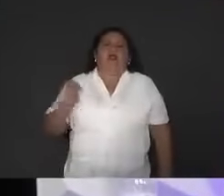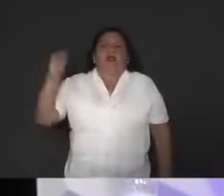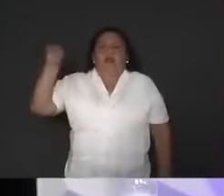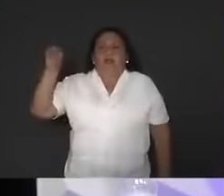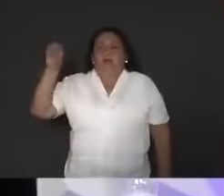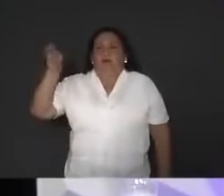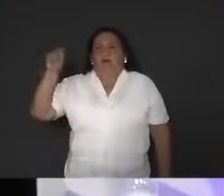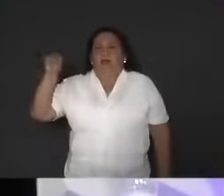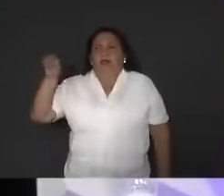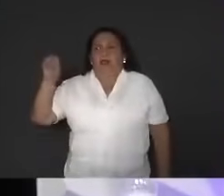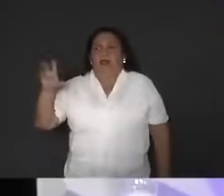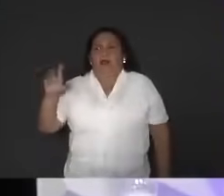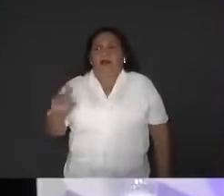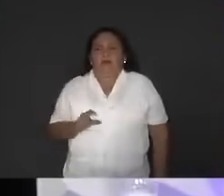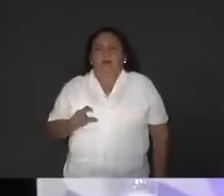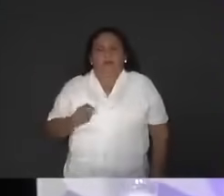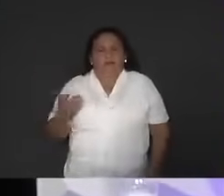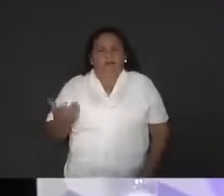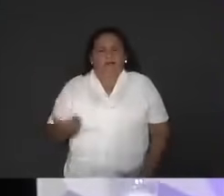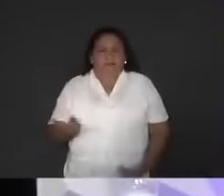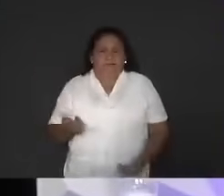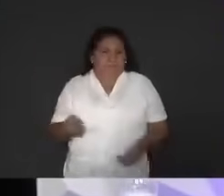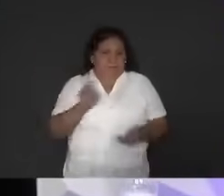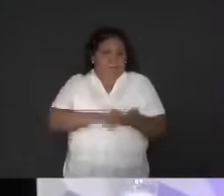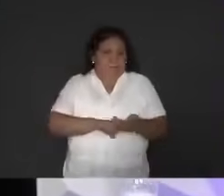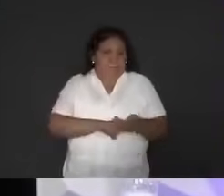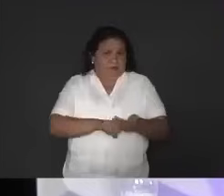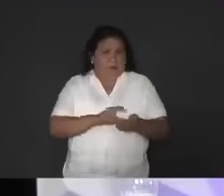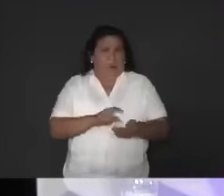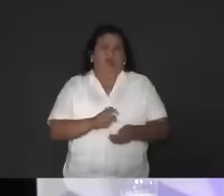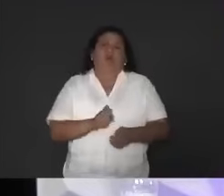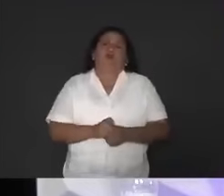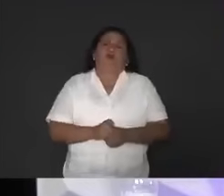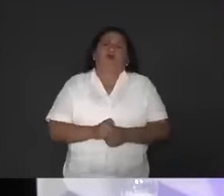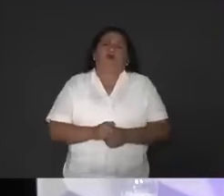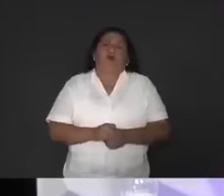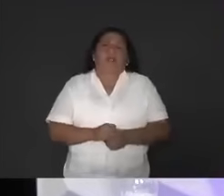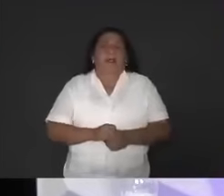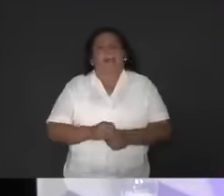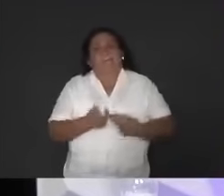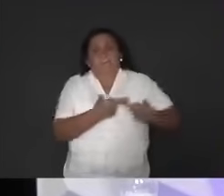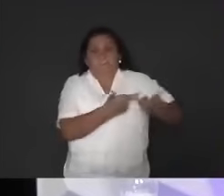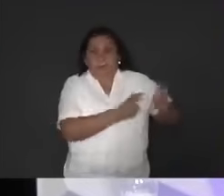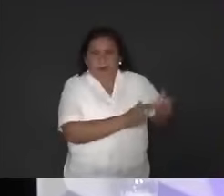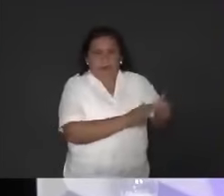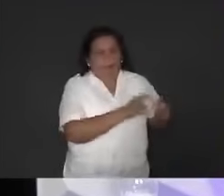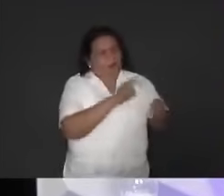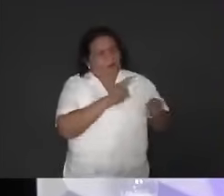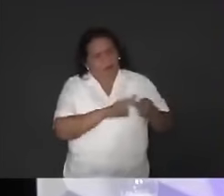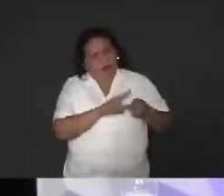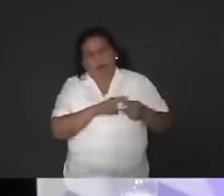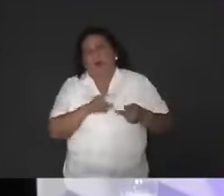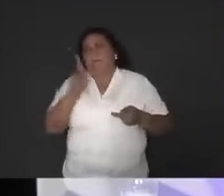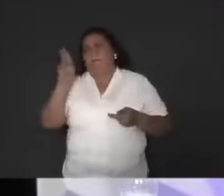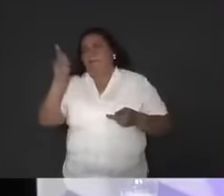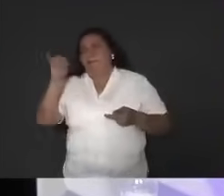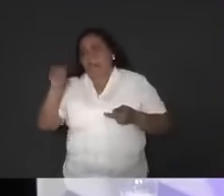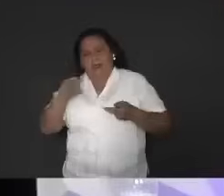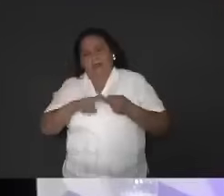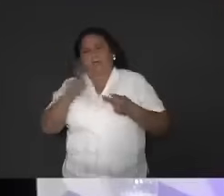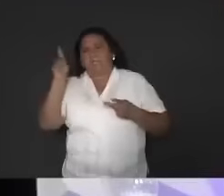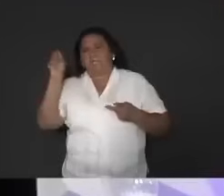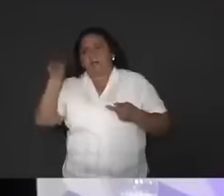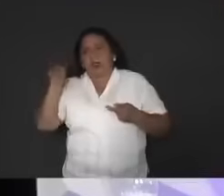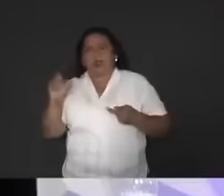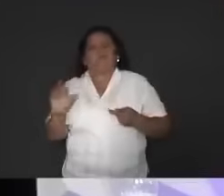muchas adhesiones, primero de adentro del partido, pero después de otras instituciones políticas, tanto del PRI como del PAN. Y